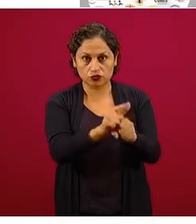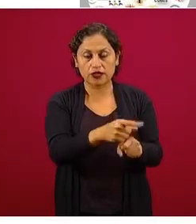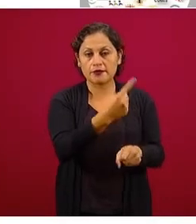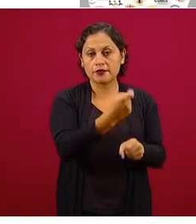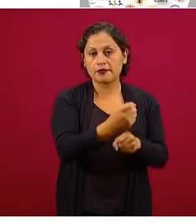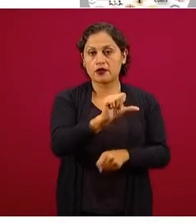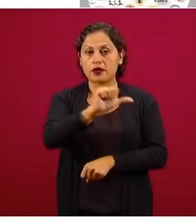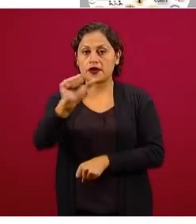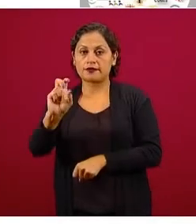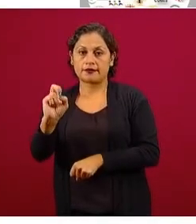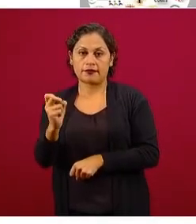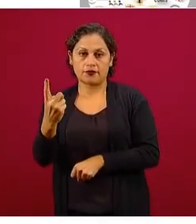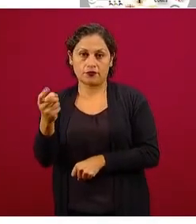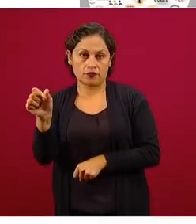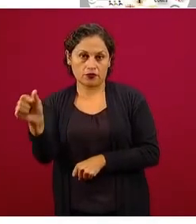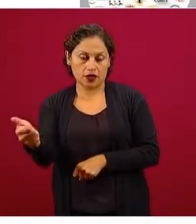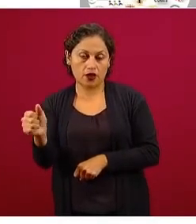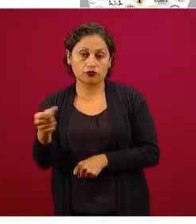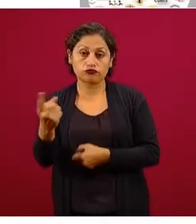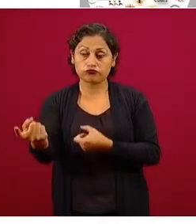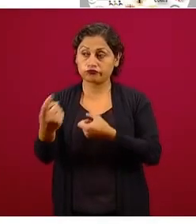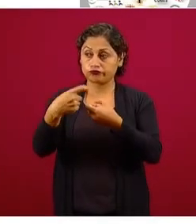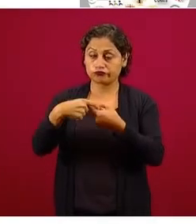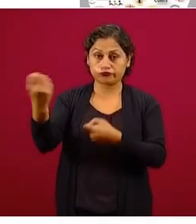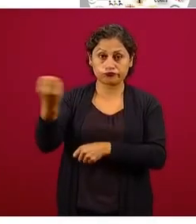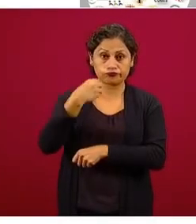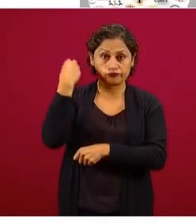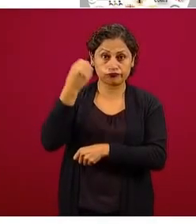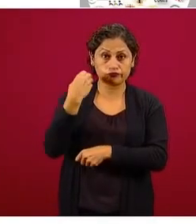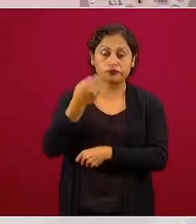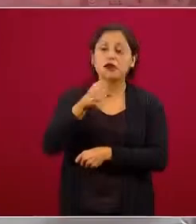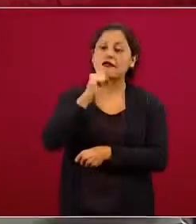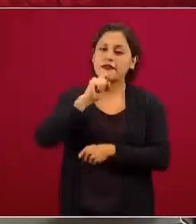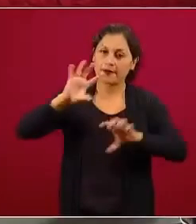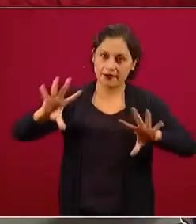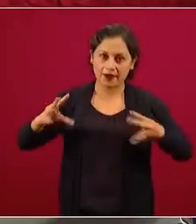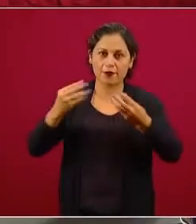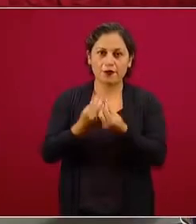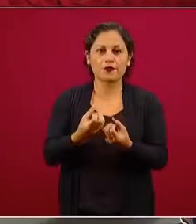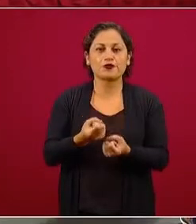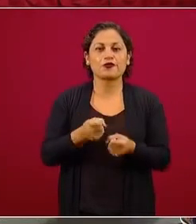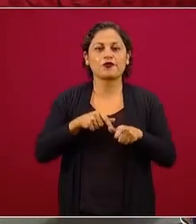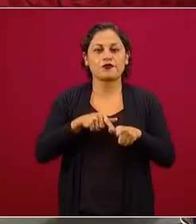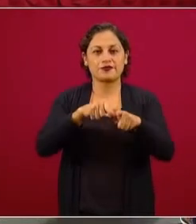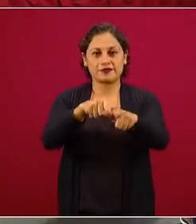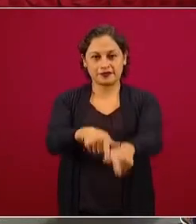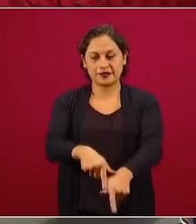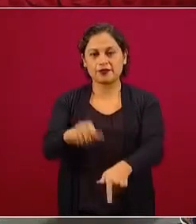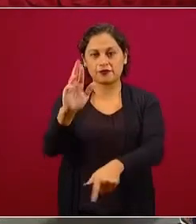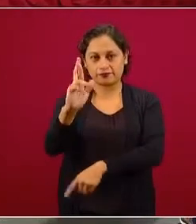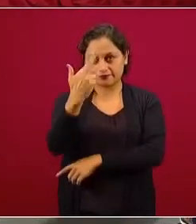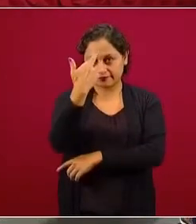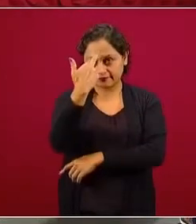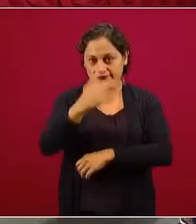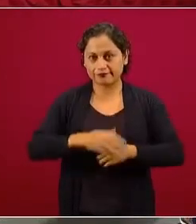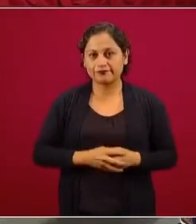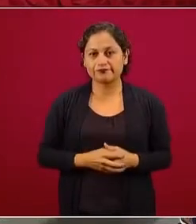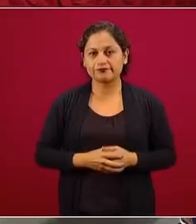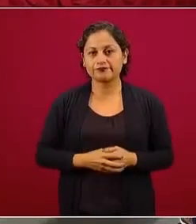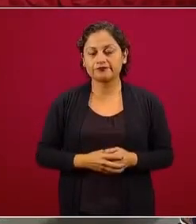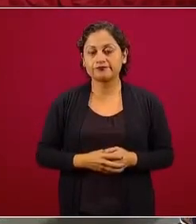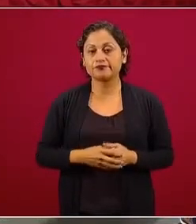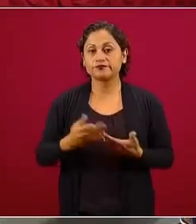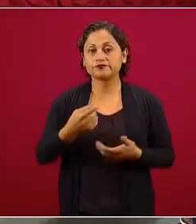invitación a participar dentro de la conferencia forma parte también de este festejo. Muchísimas gracias. Lo hicimos a través